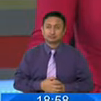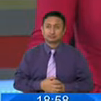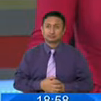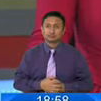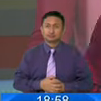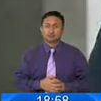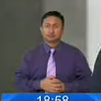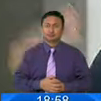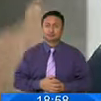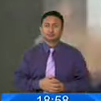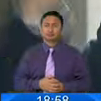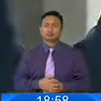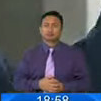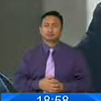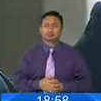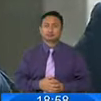secuestrada.